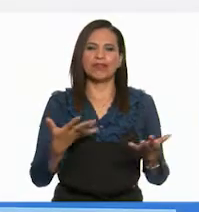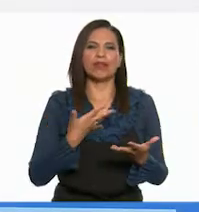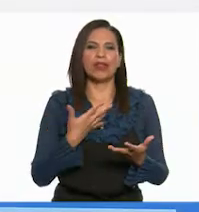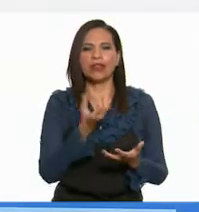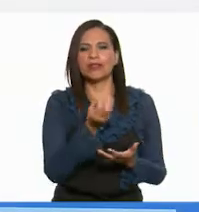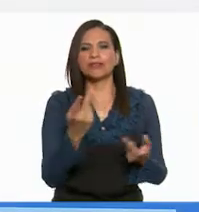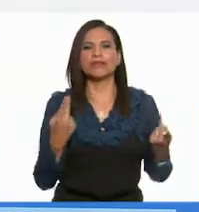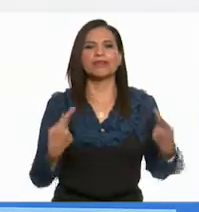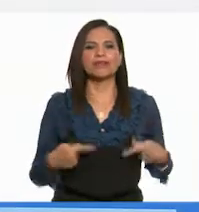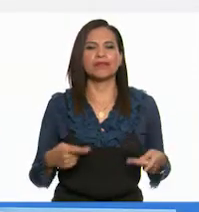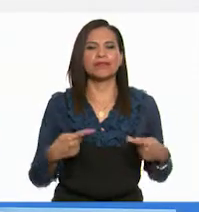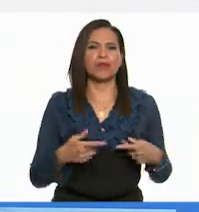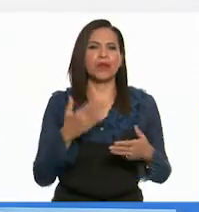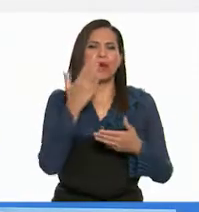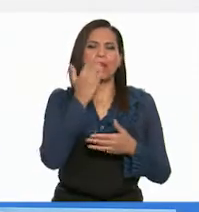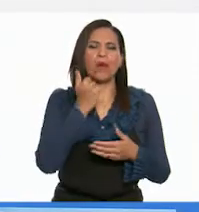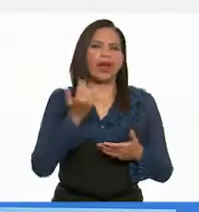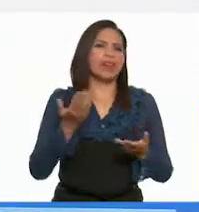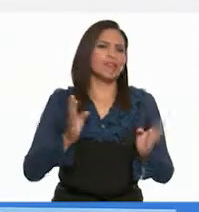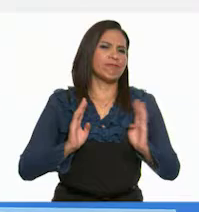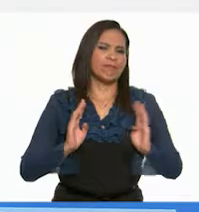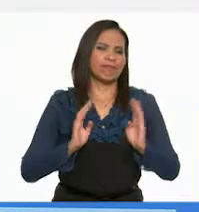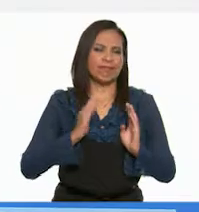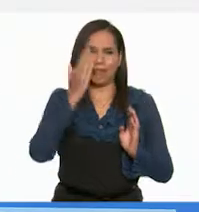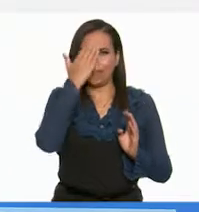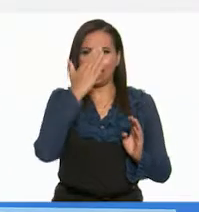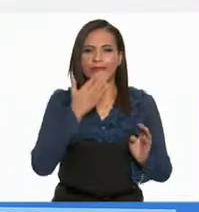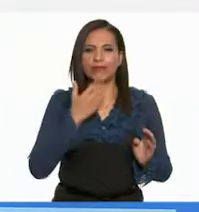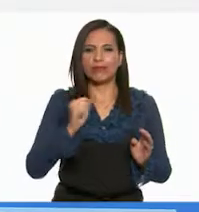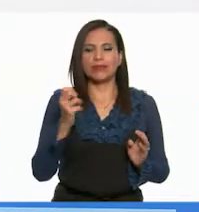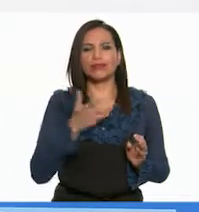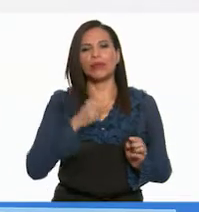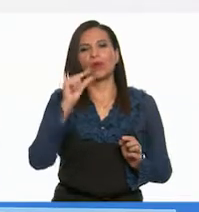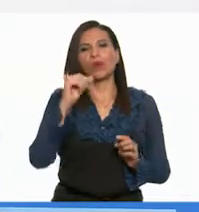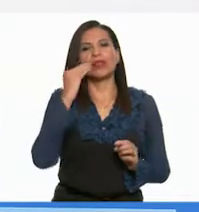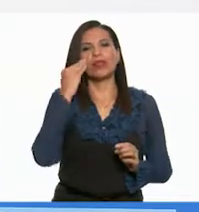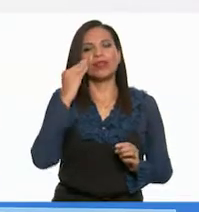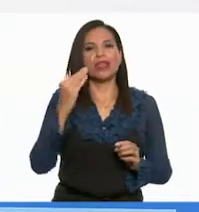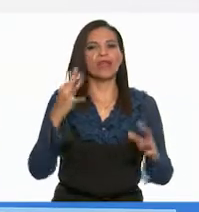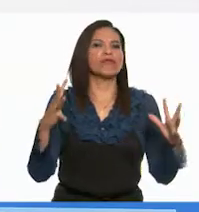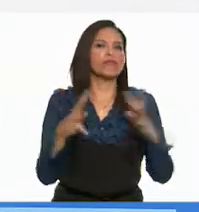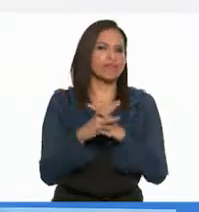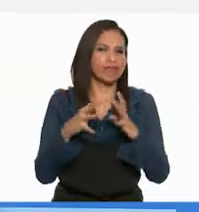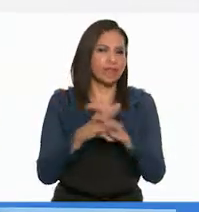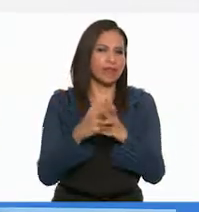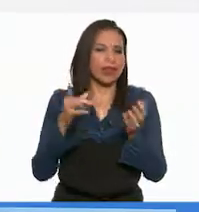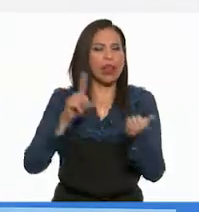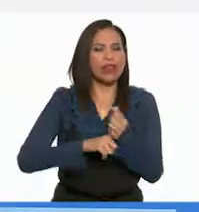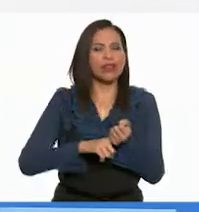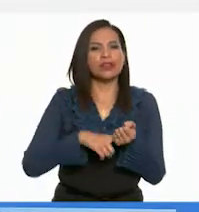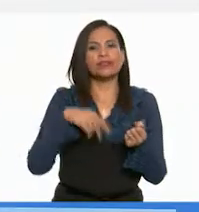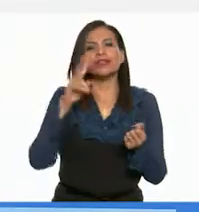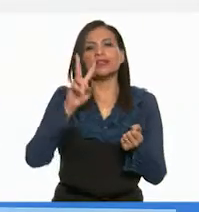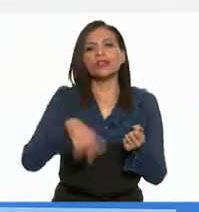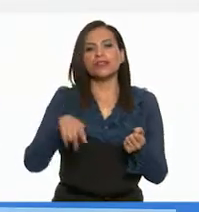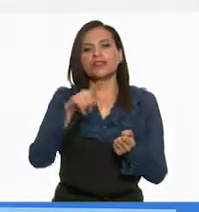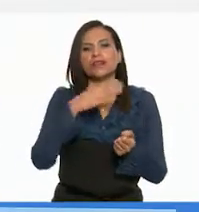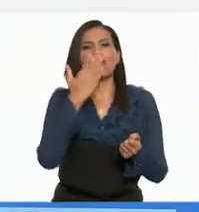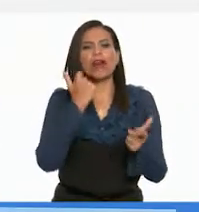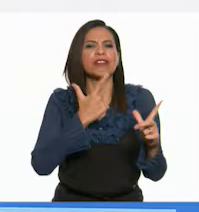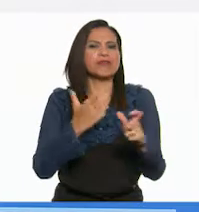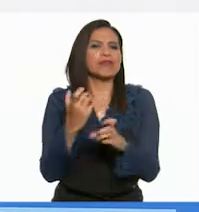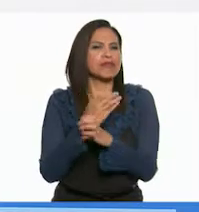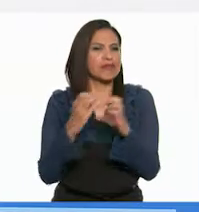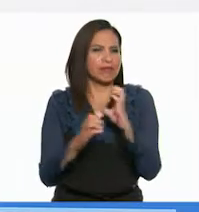por personas sin instrucción militar, que llevaba poco tiempo combatiendo y que además estábamos mal